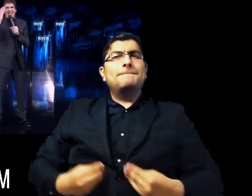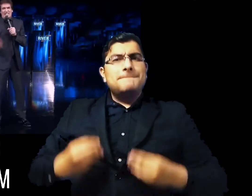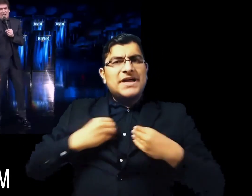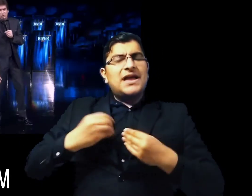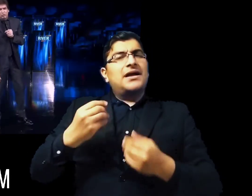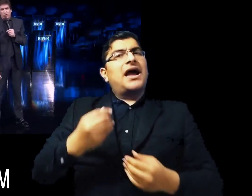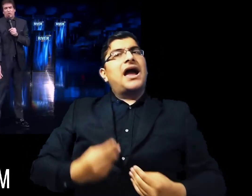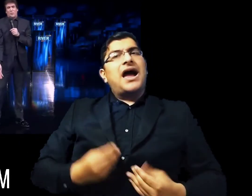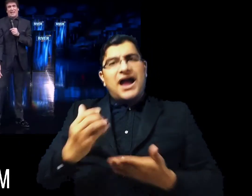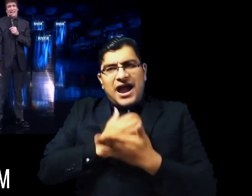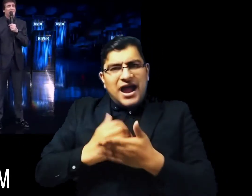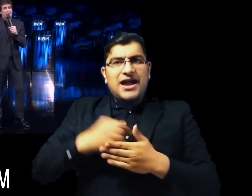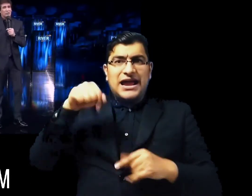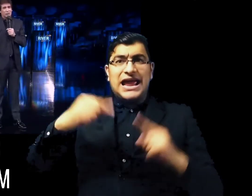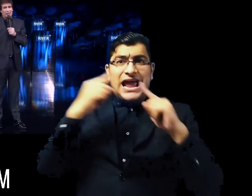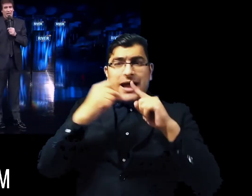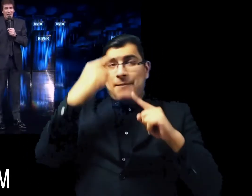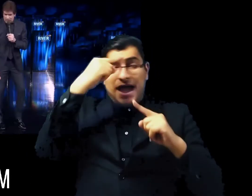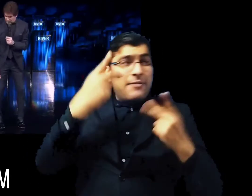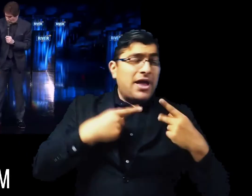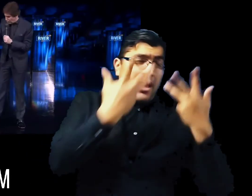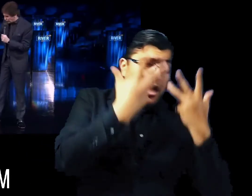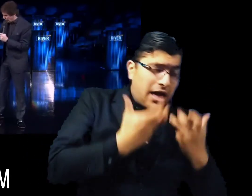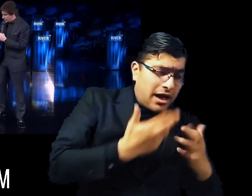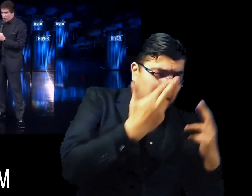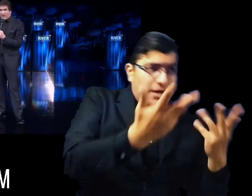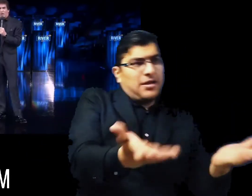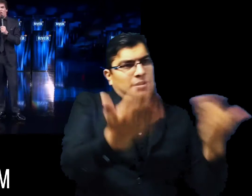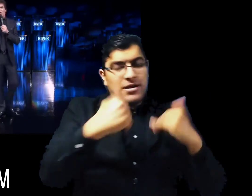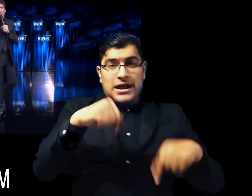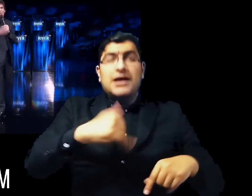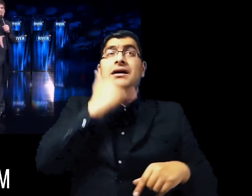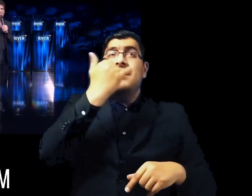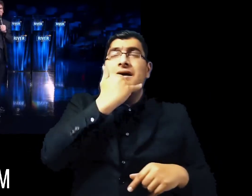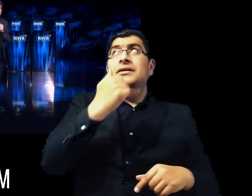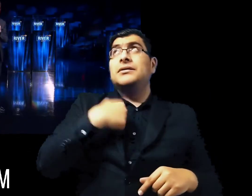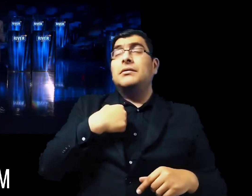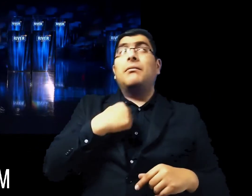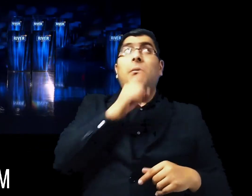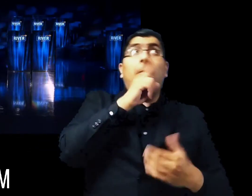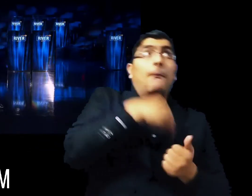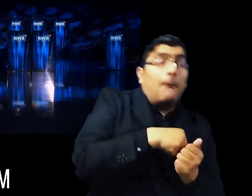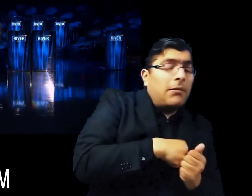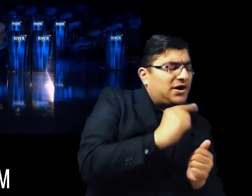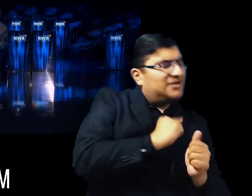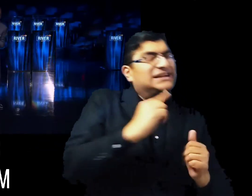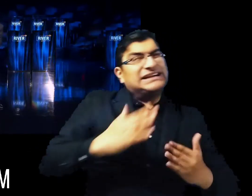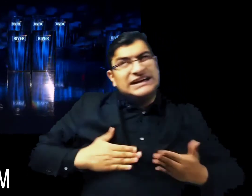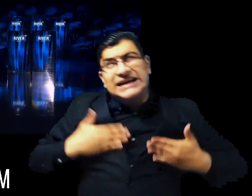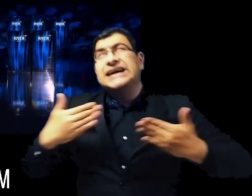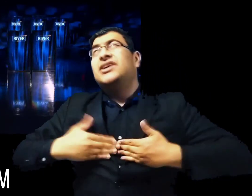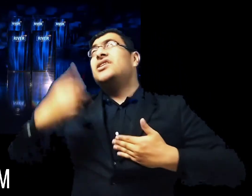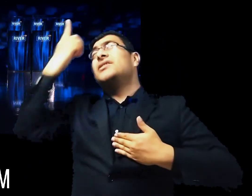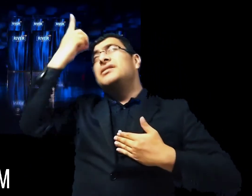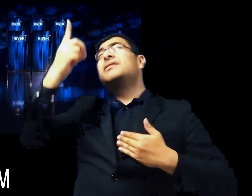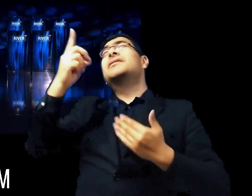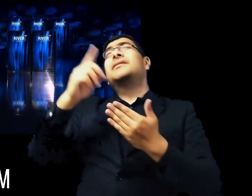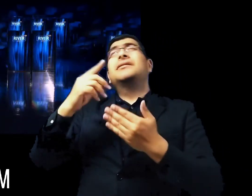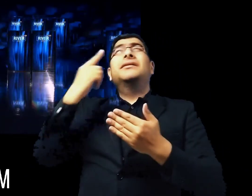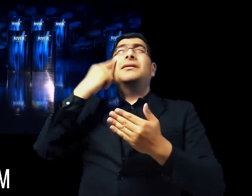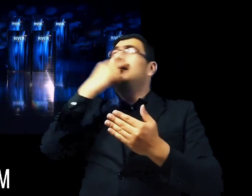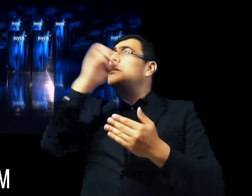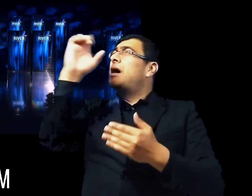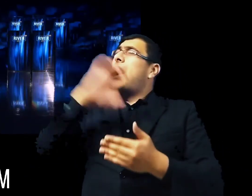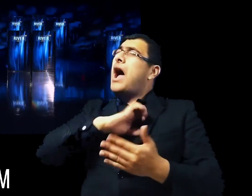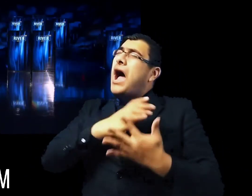dicen la iglesia es un sitio para gente rota, porque cuando se equivocan lo confiesas inmediatamente y dices, Señor, grandes son